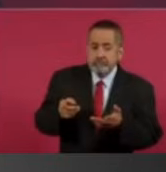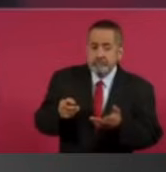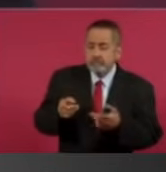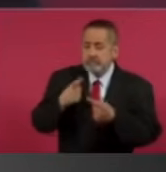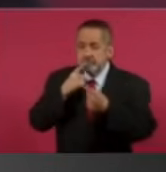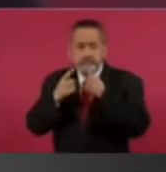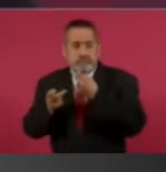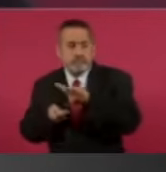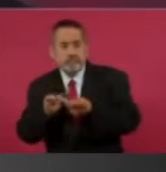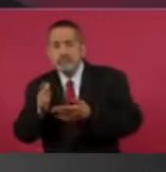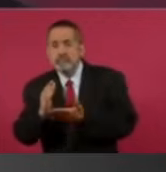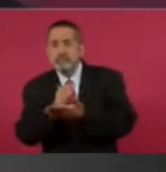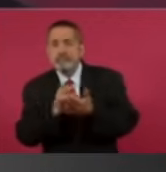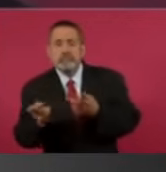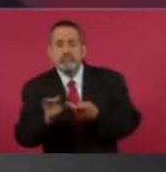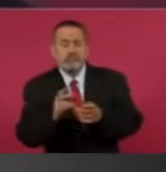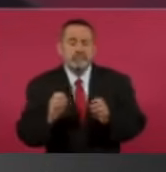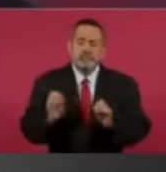consulta.